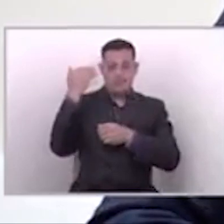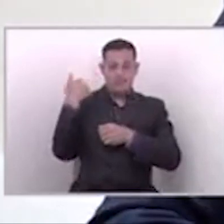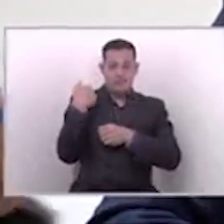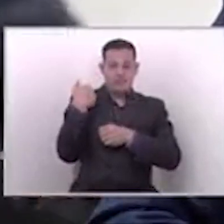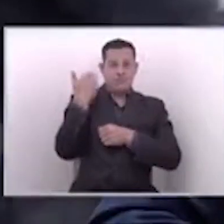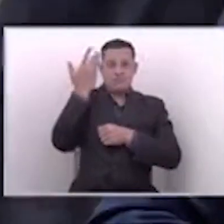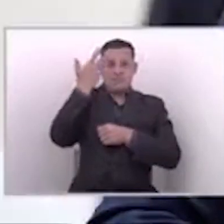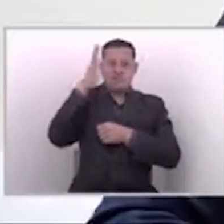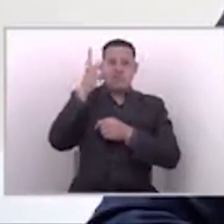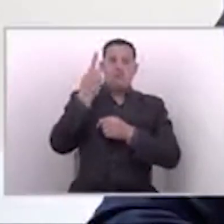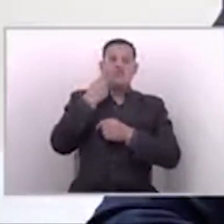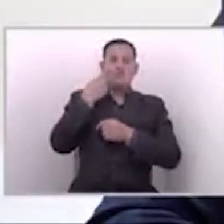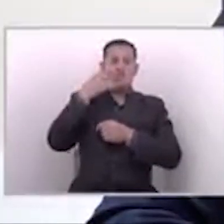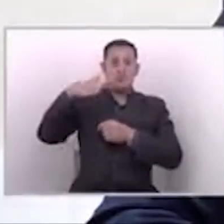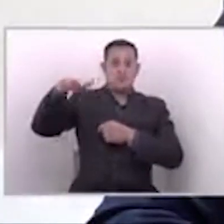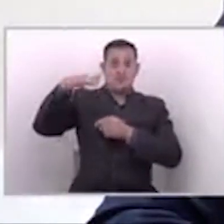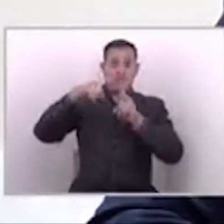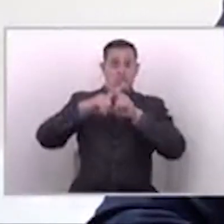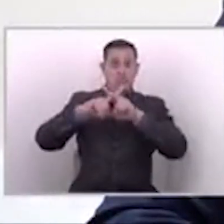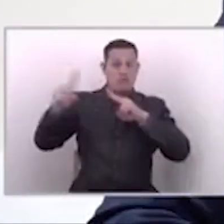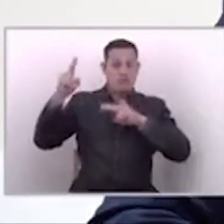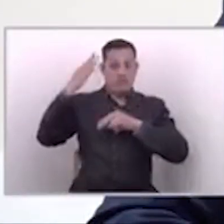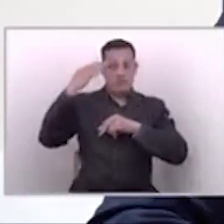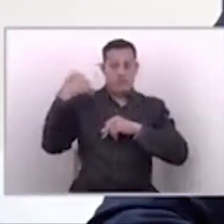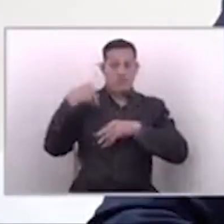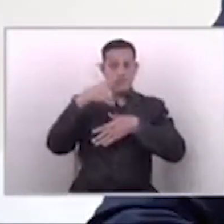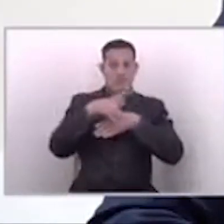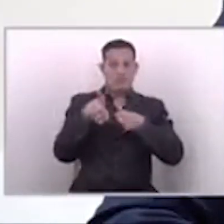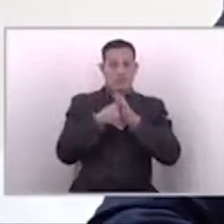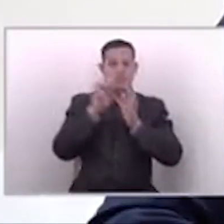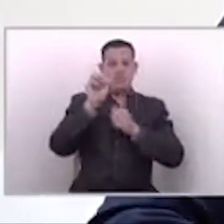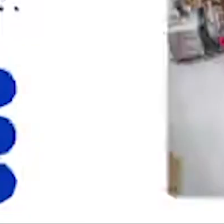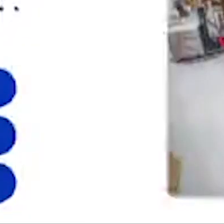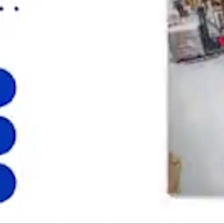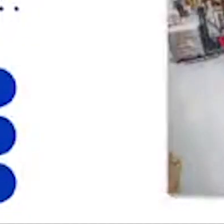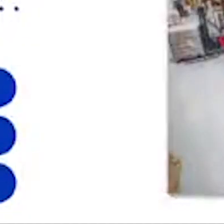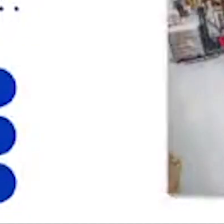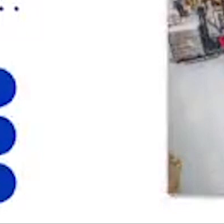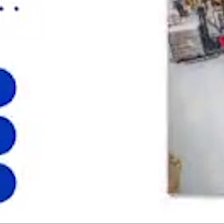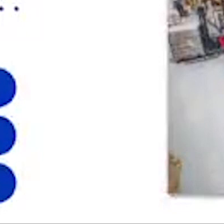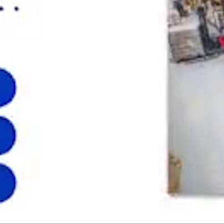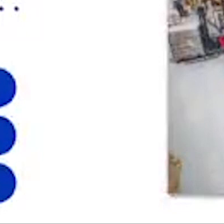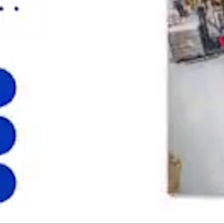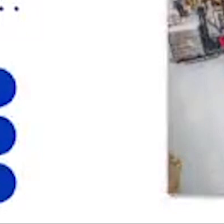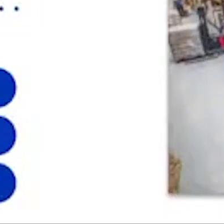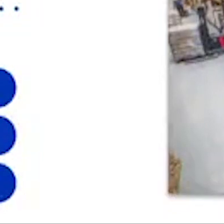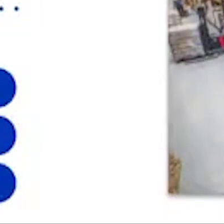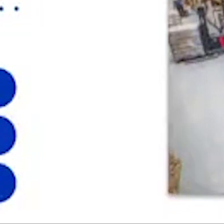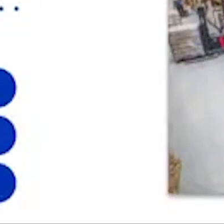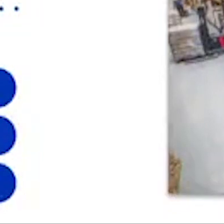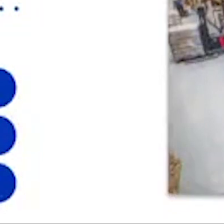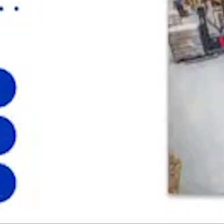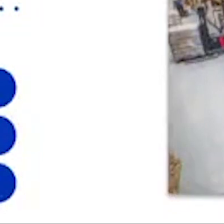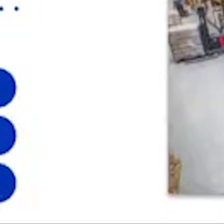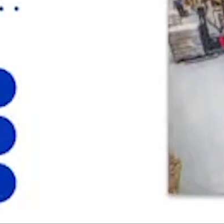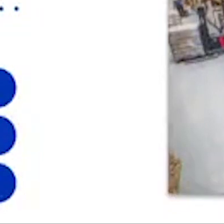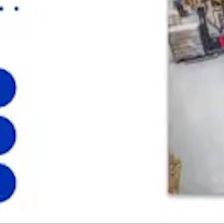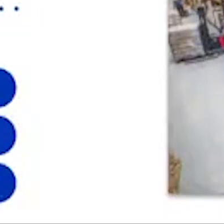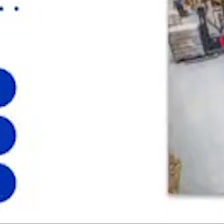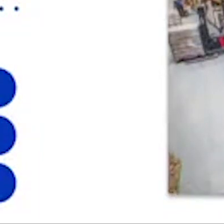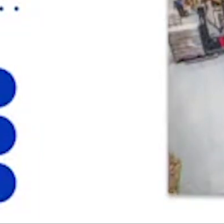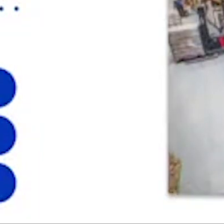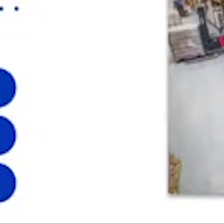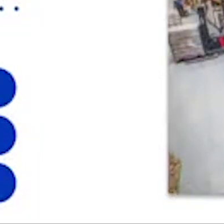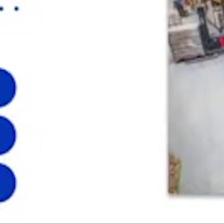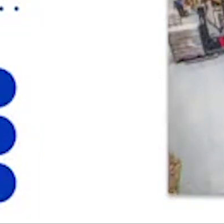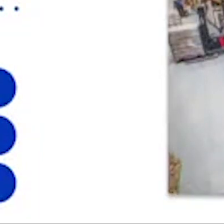representa un aumento de un 4% en comparación al año 2022. Dentro de las prioridades institucionales, ustedes pueden ver, evidentemente,